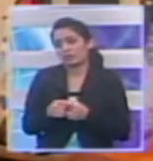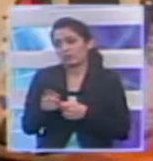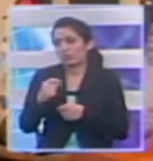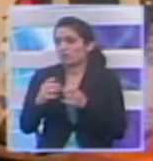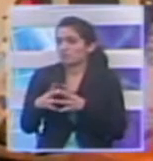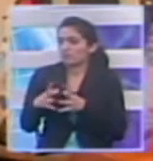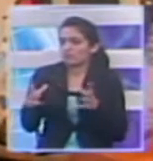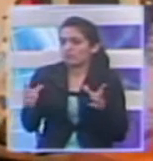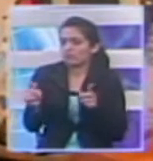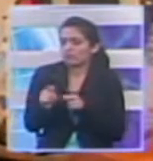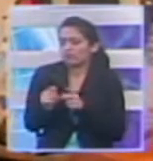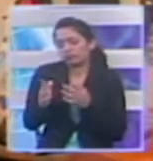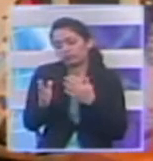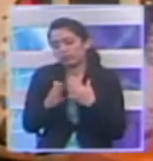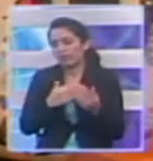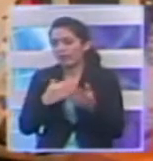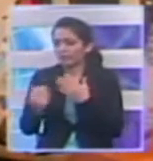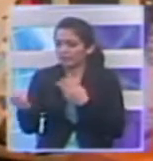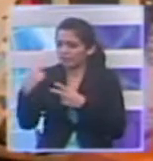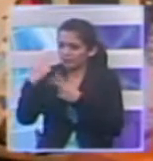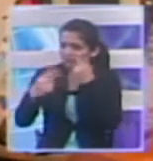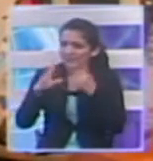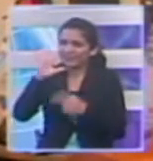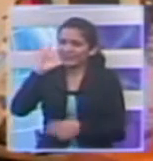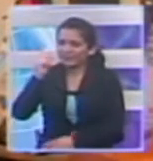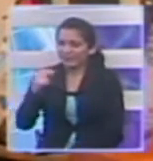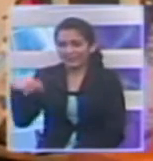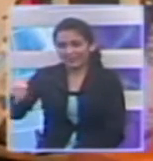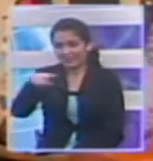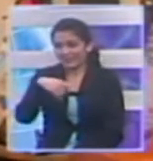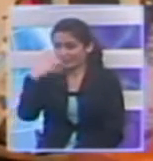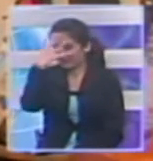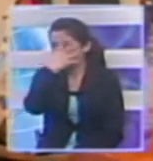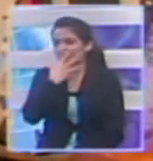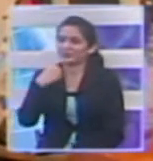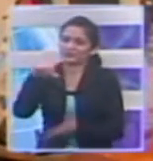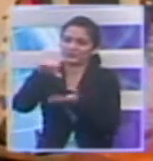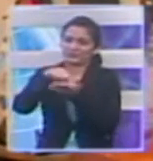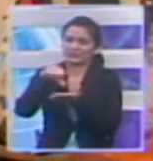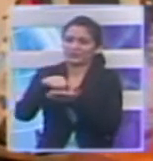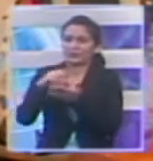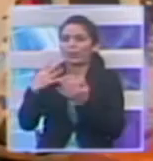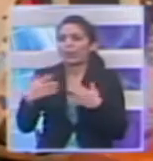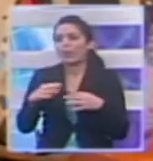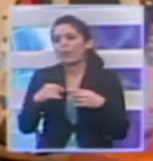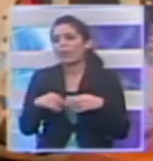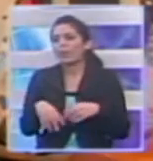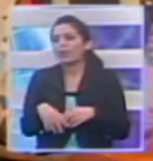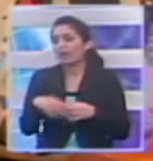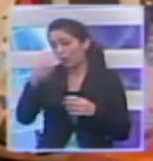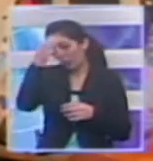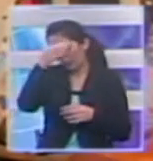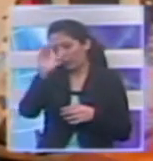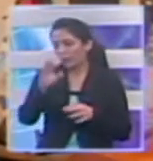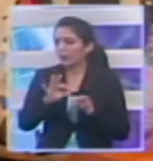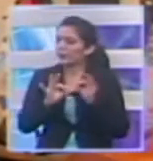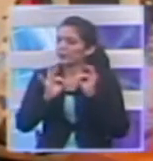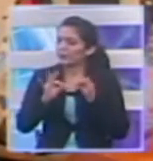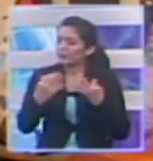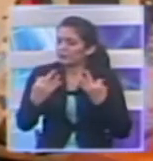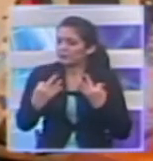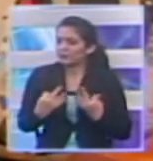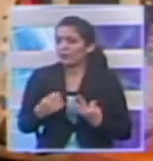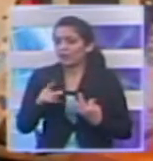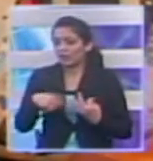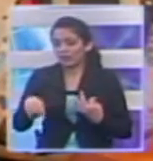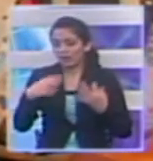y pueden obviamente visitarnos aquí la ciudad linda de Cuenca. Sabemos que Cuenca es una de las ciudades más cultas y puede también acercarse, les gusta vestir muy